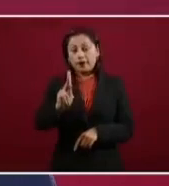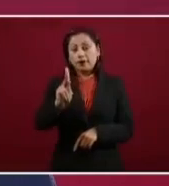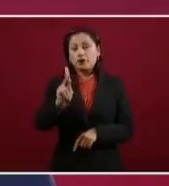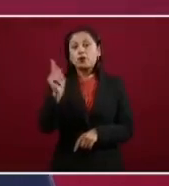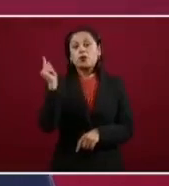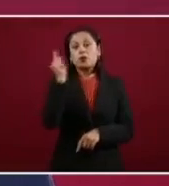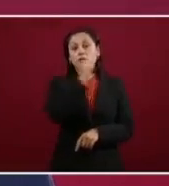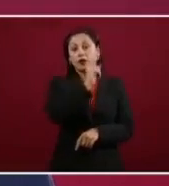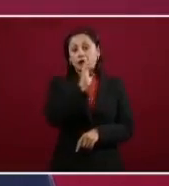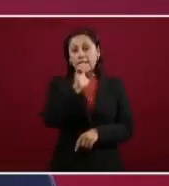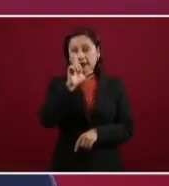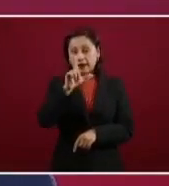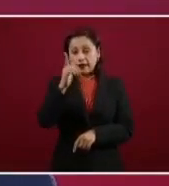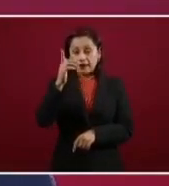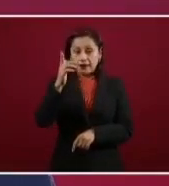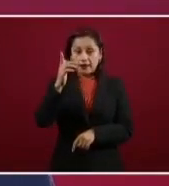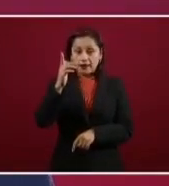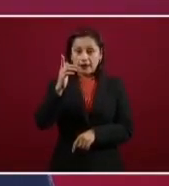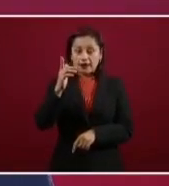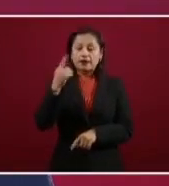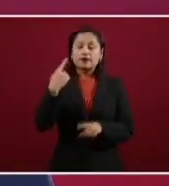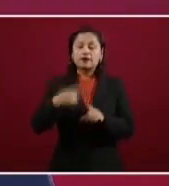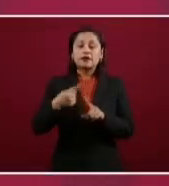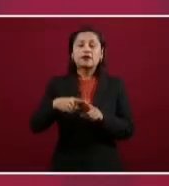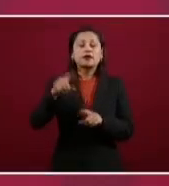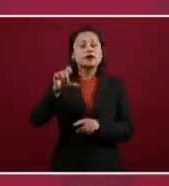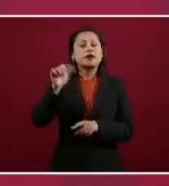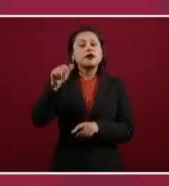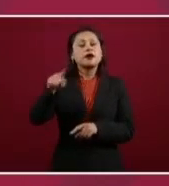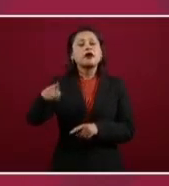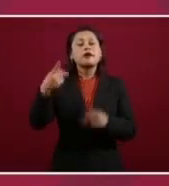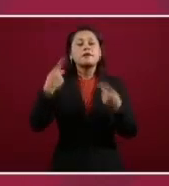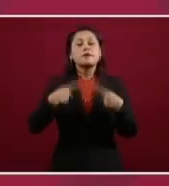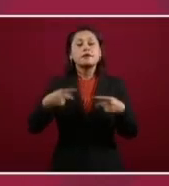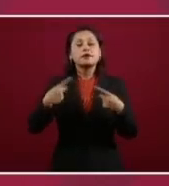gobernador del estado del banco de méxico